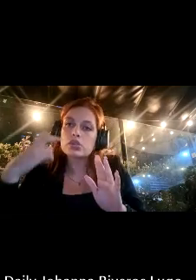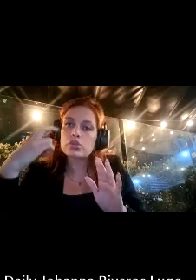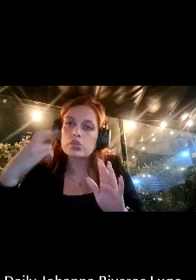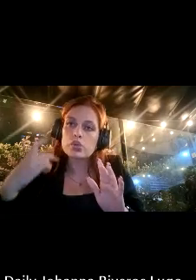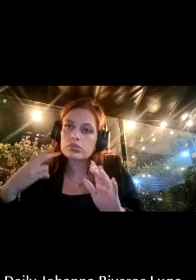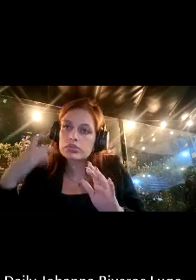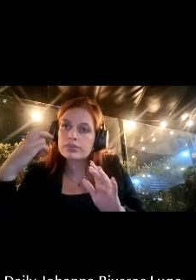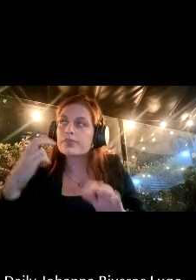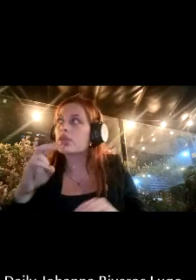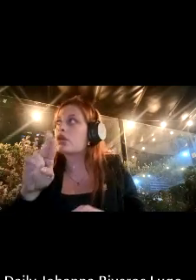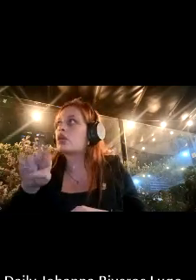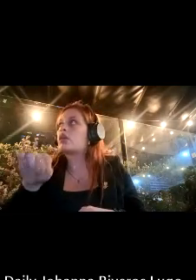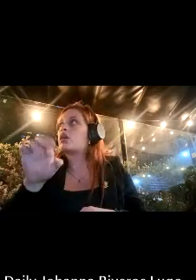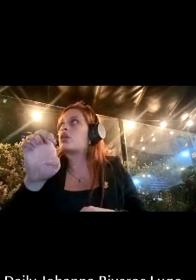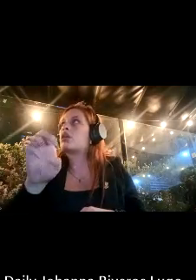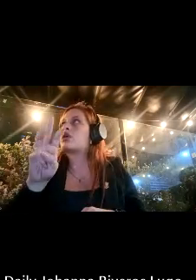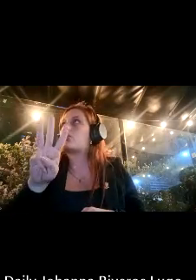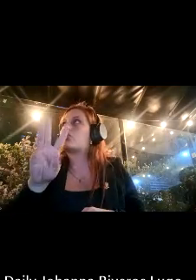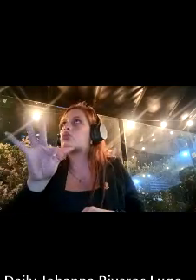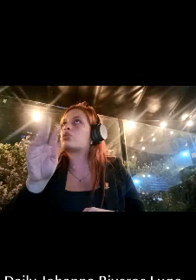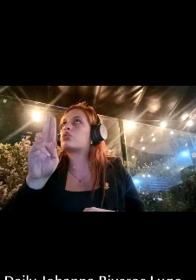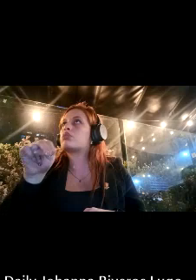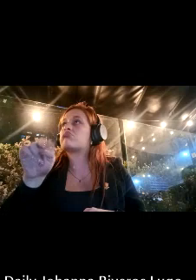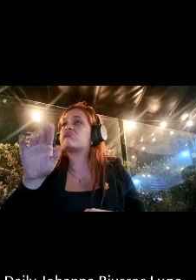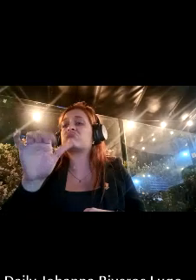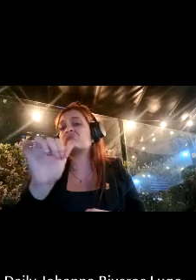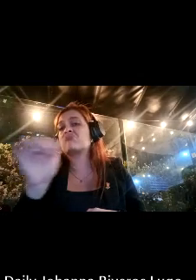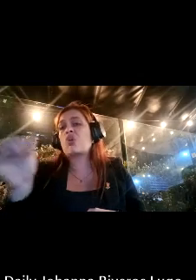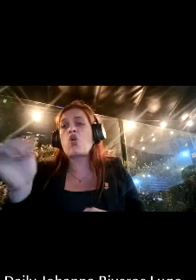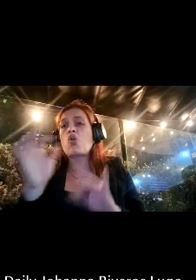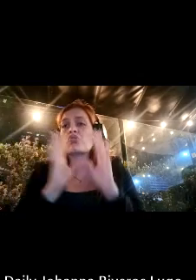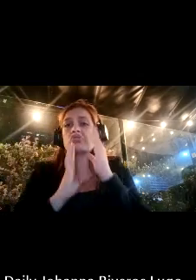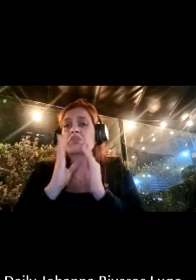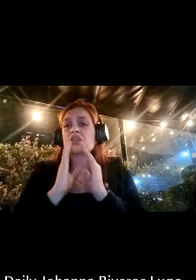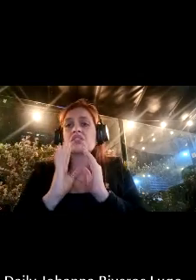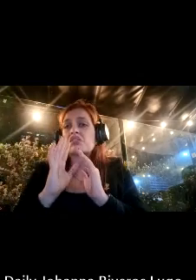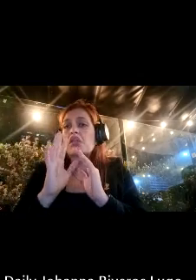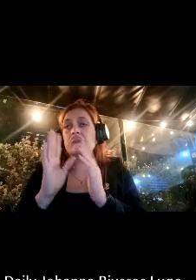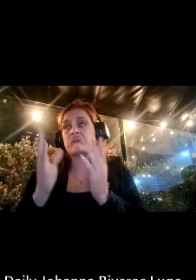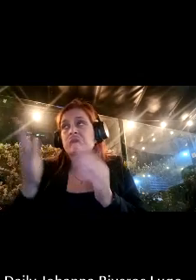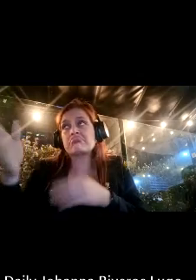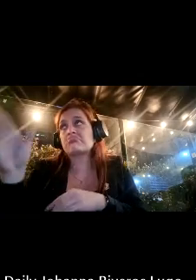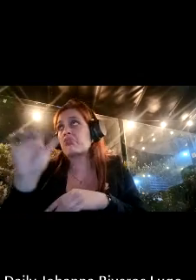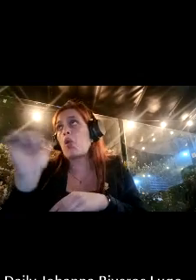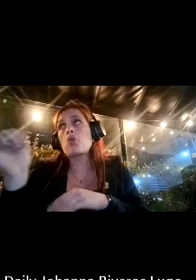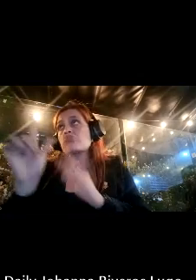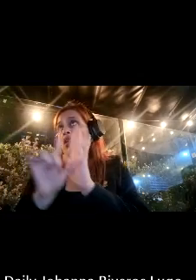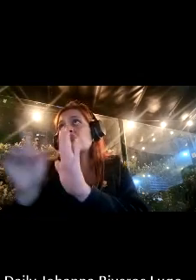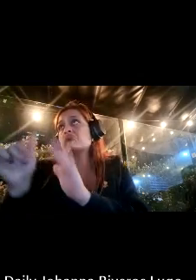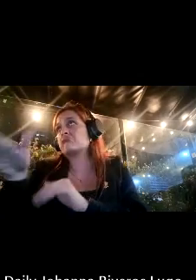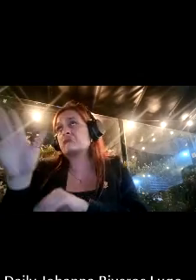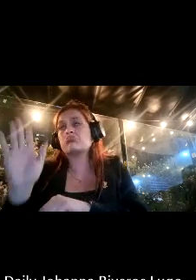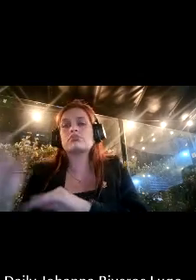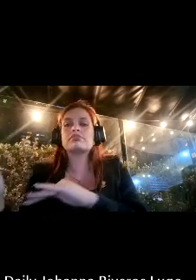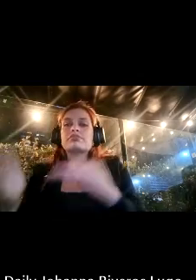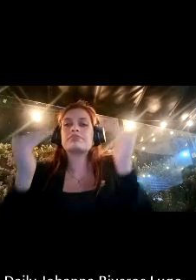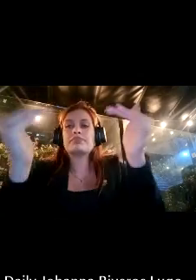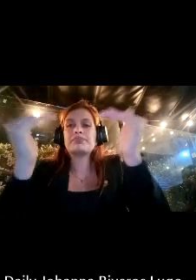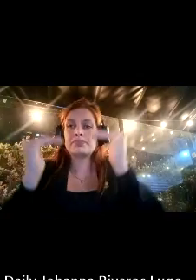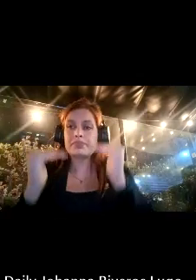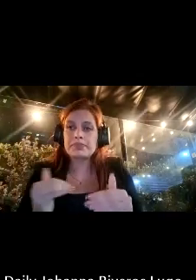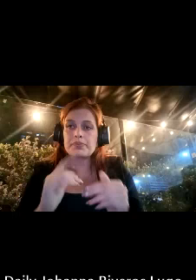otro experimento también, ¿sí? No, no solamente las leyes de Newton. Y acá está el segundo espacio, que es el